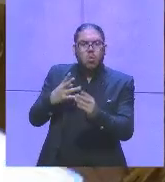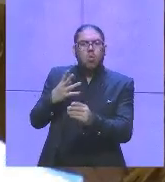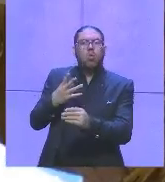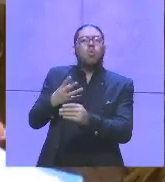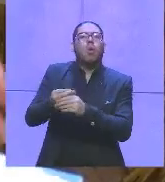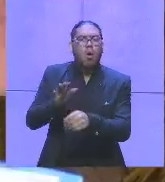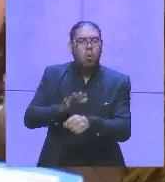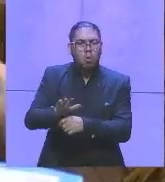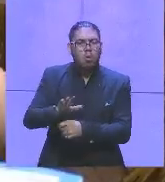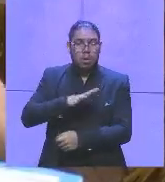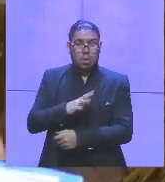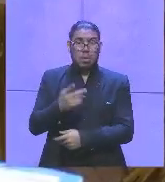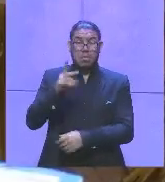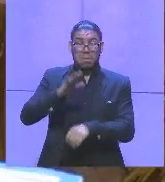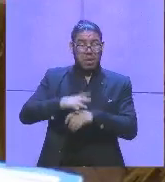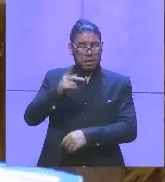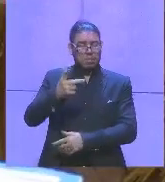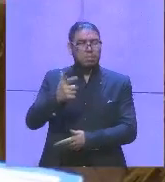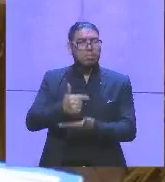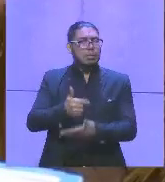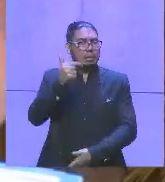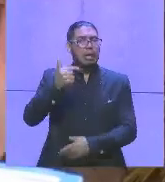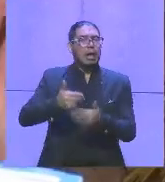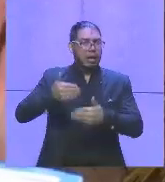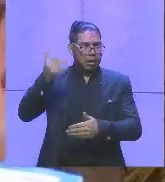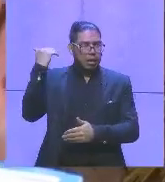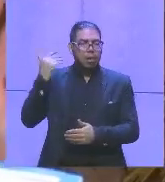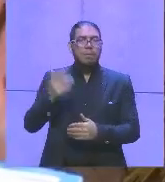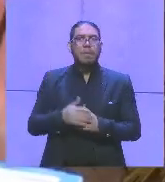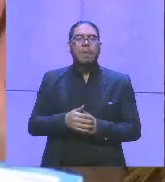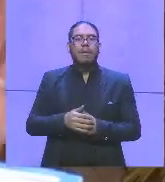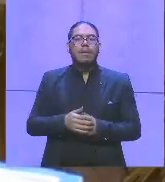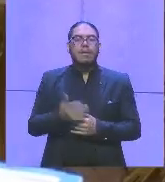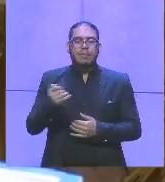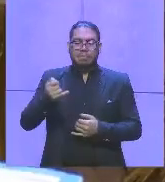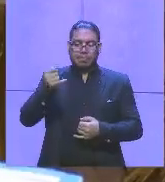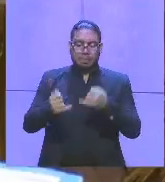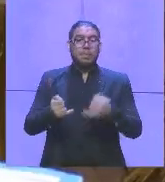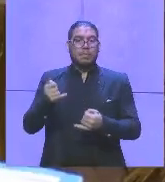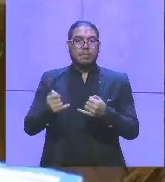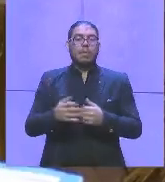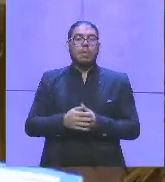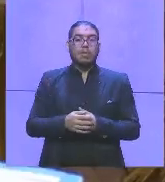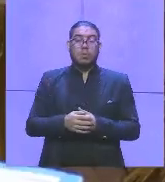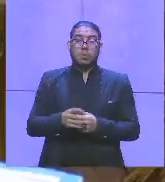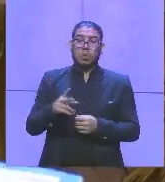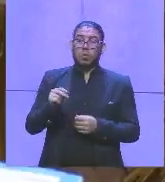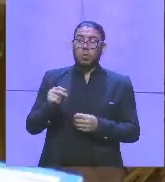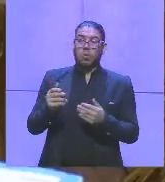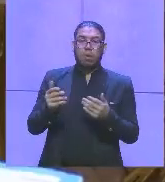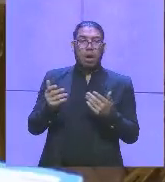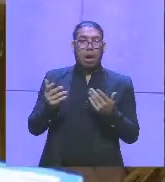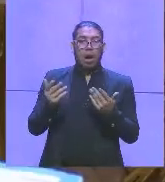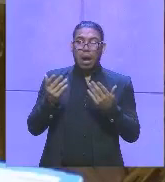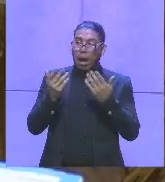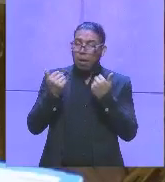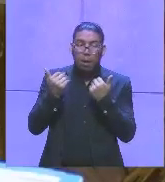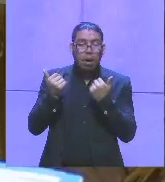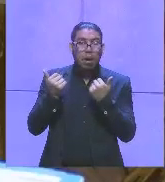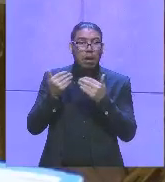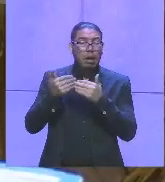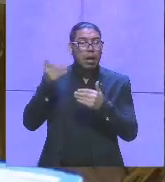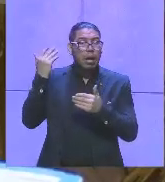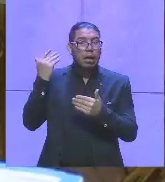quizá todavía más grave desde el ámbito de los juzgadores, no existía un